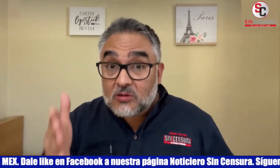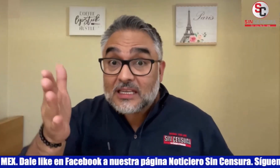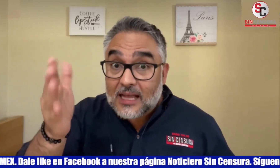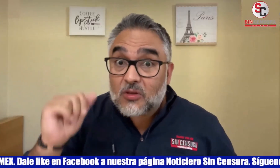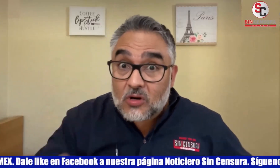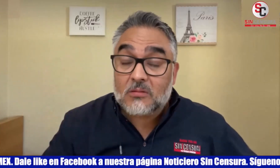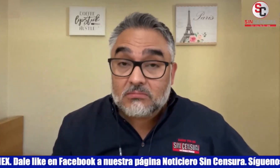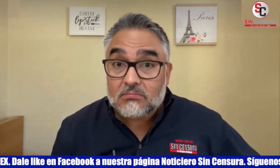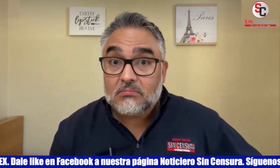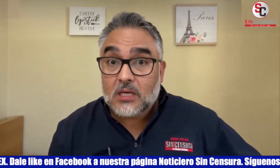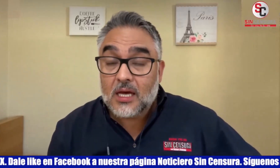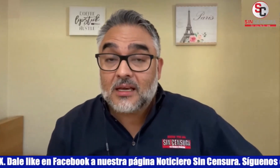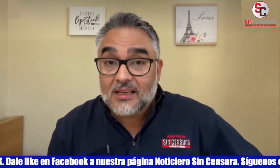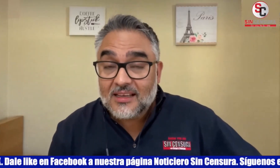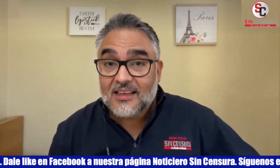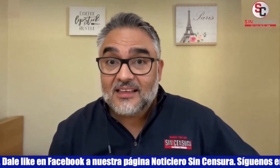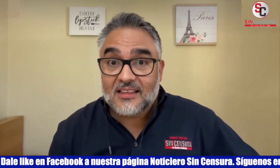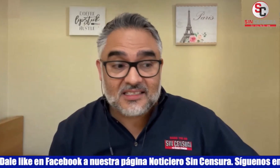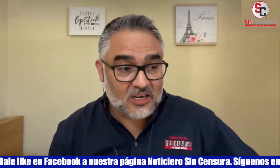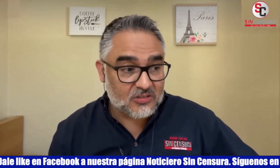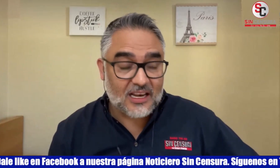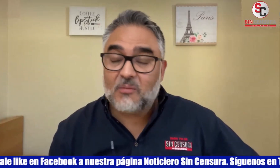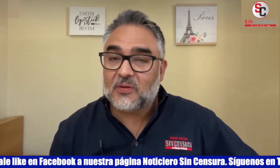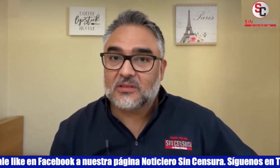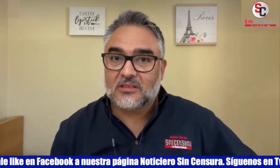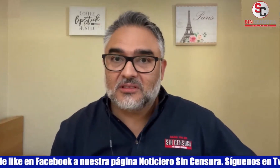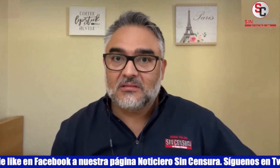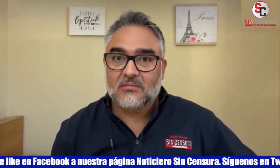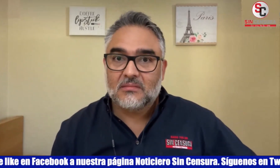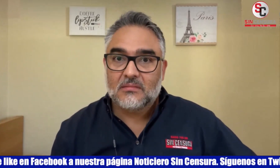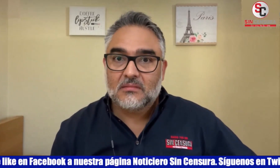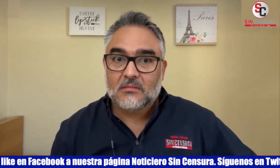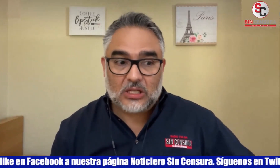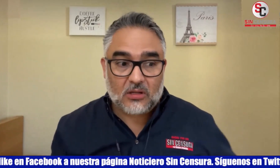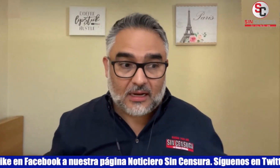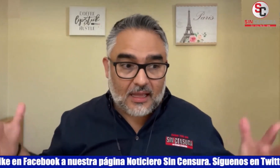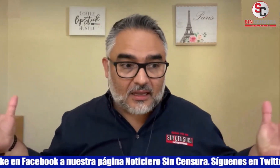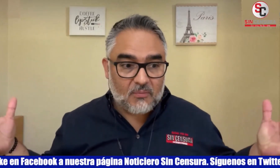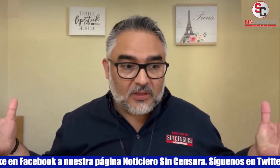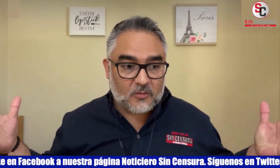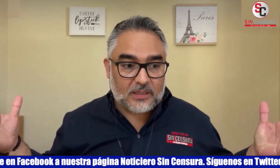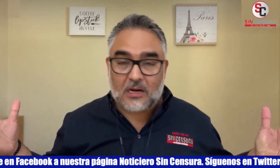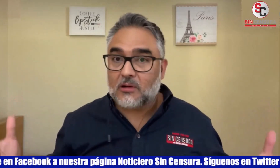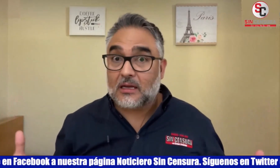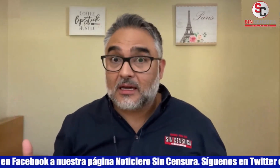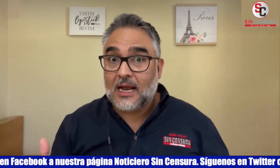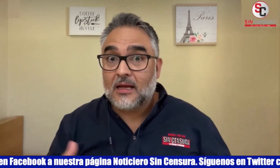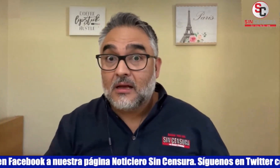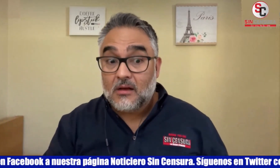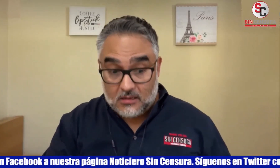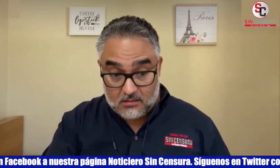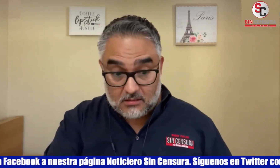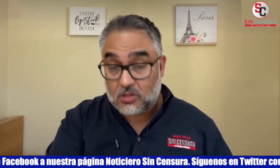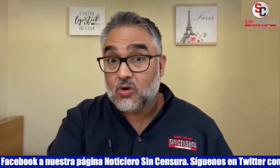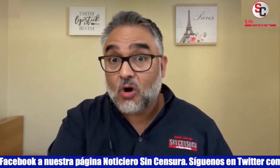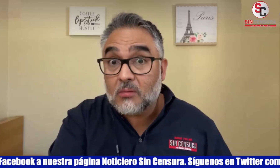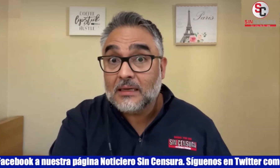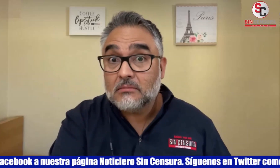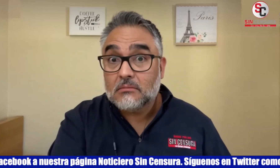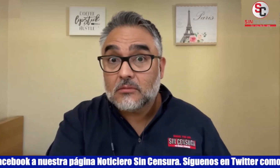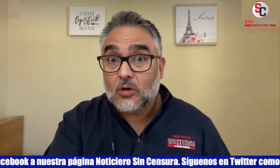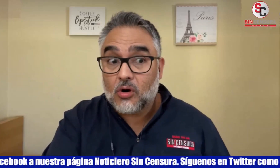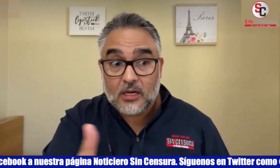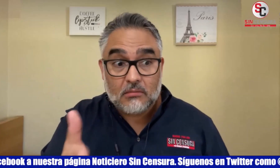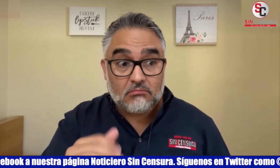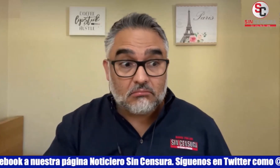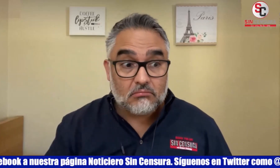en donde hay un dictador, dicen los de la oposición, en donde cada quien puede expresar lo que quiera. John